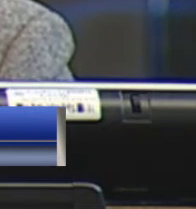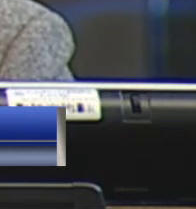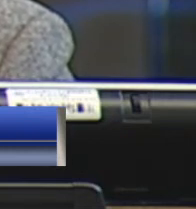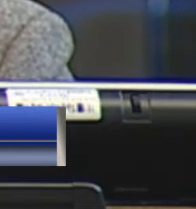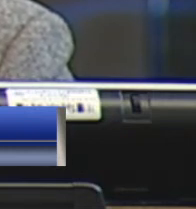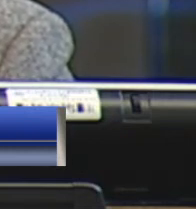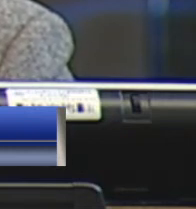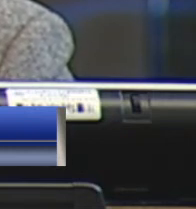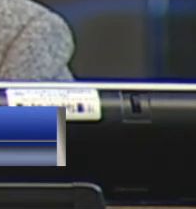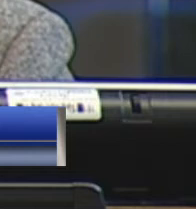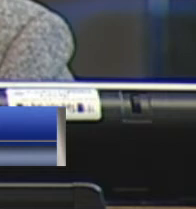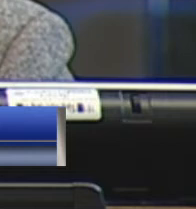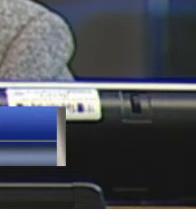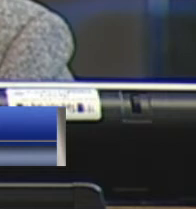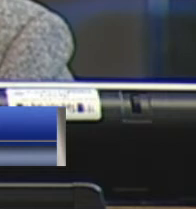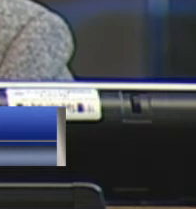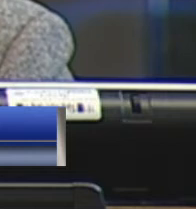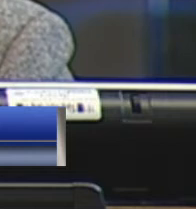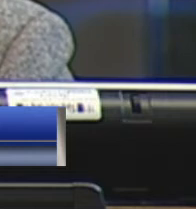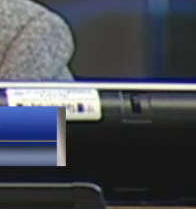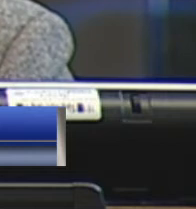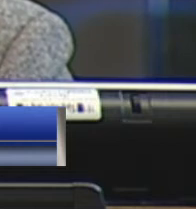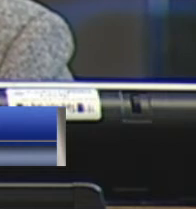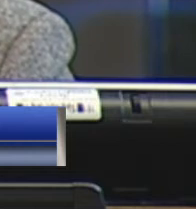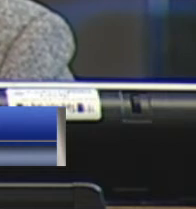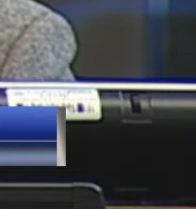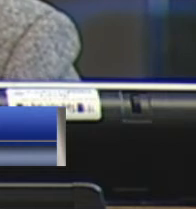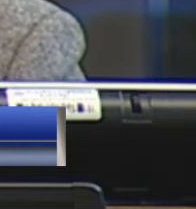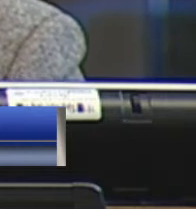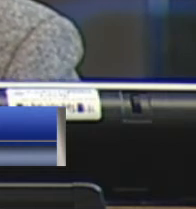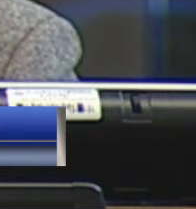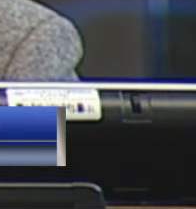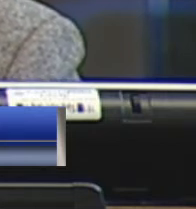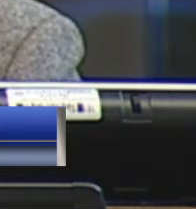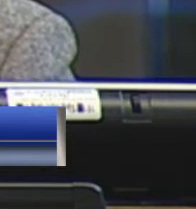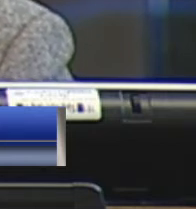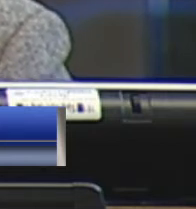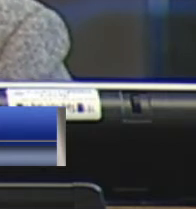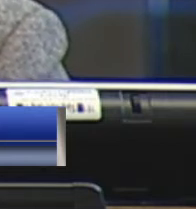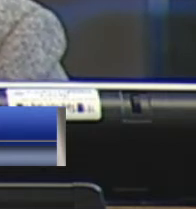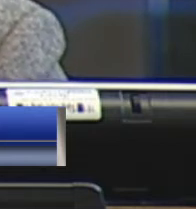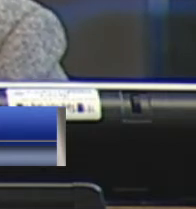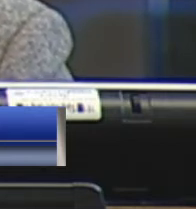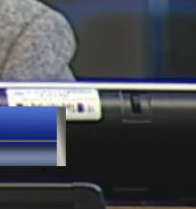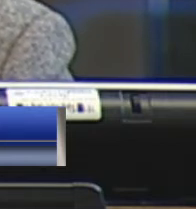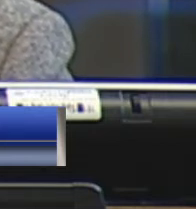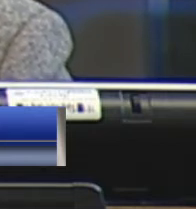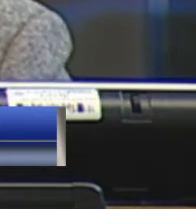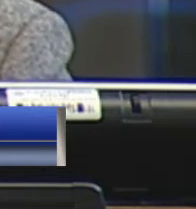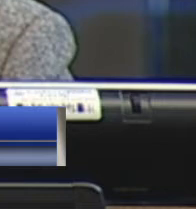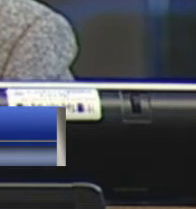de la cual se obtengan beneficios económicos, sin importar que los respectivos actos, convenciones,